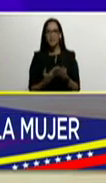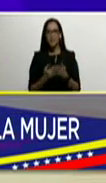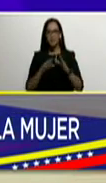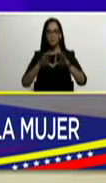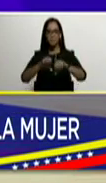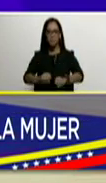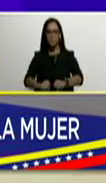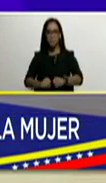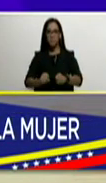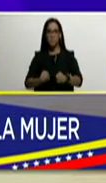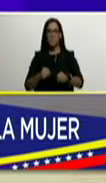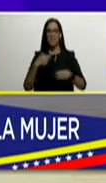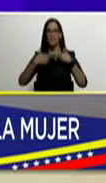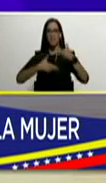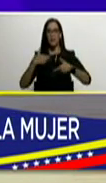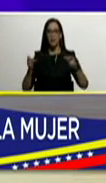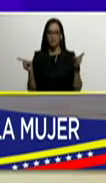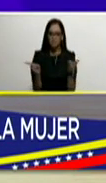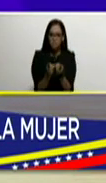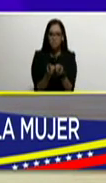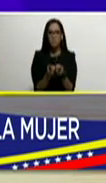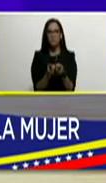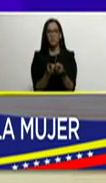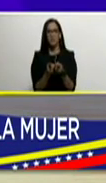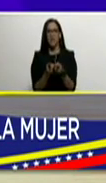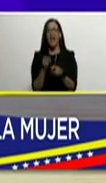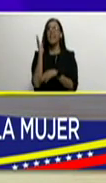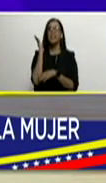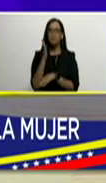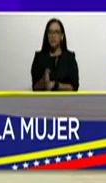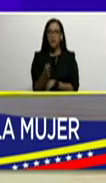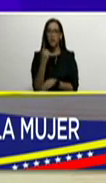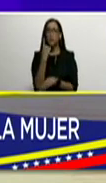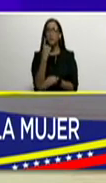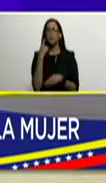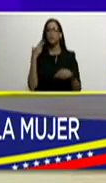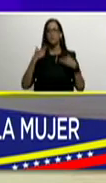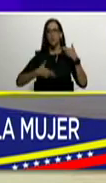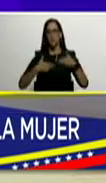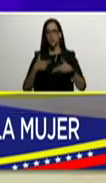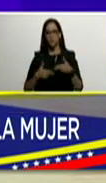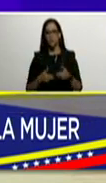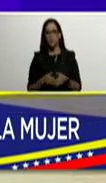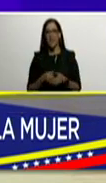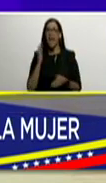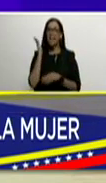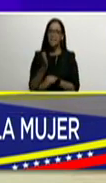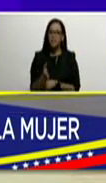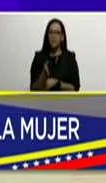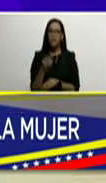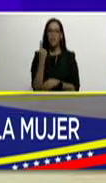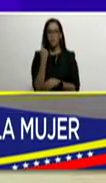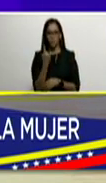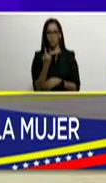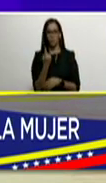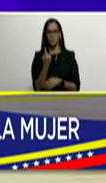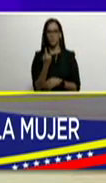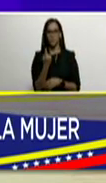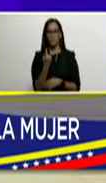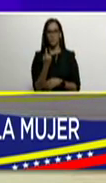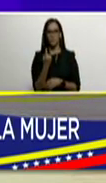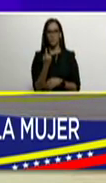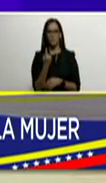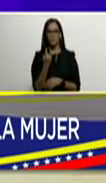acorralar el delito, la criminalidad. Al castigar un delito, a castigar